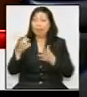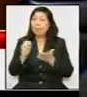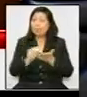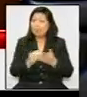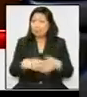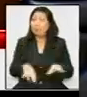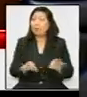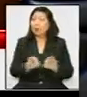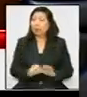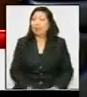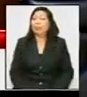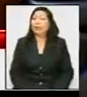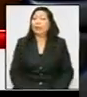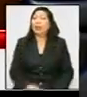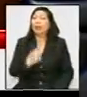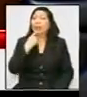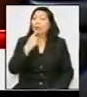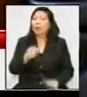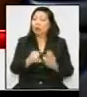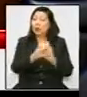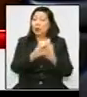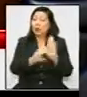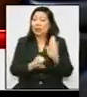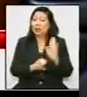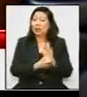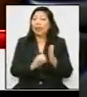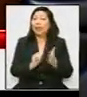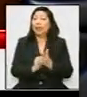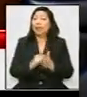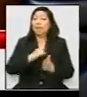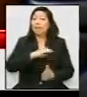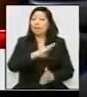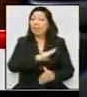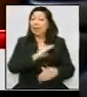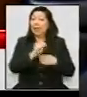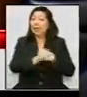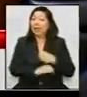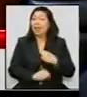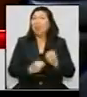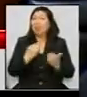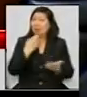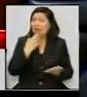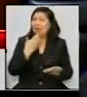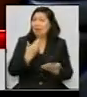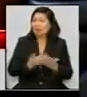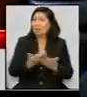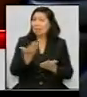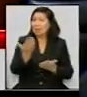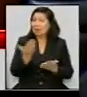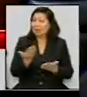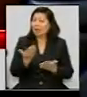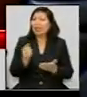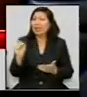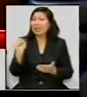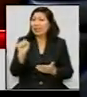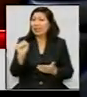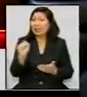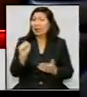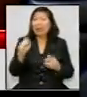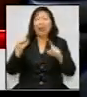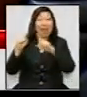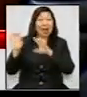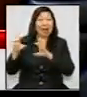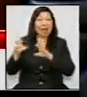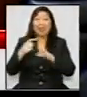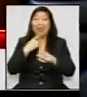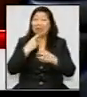priorice las denuncias constitucionales del hoy fiscal de la Nación. Agradezco que ese pedido que hice el día sábado en una emisora